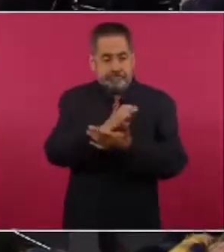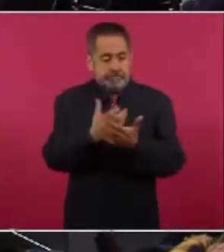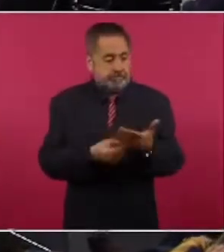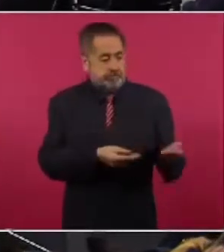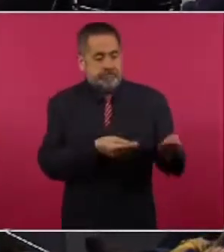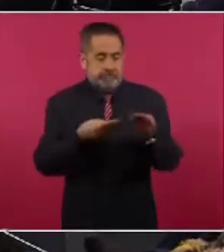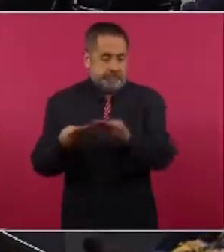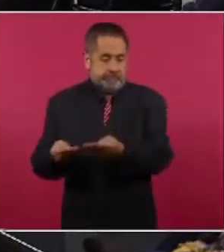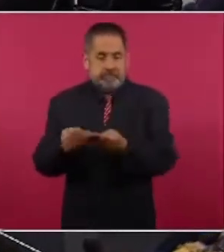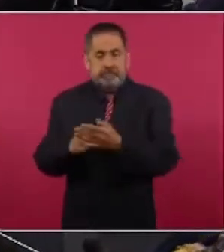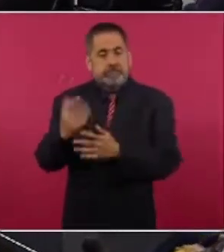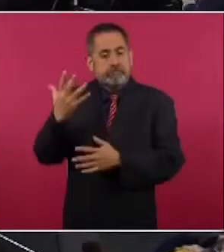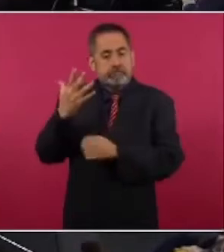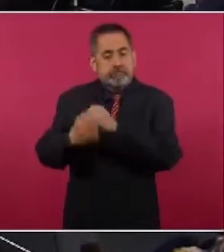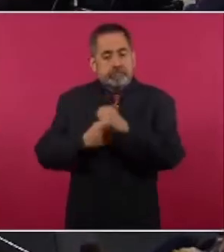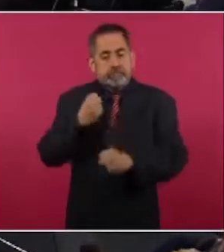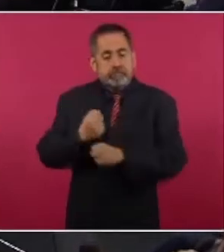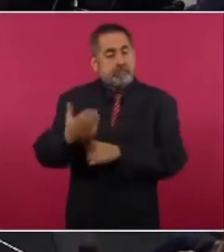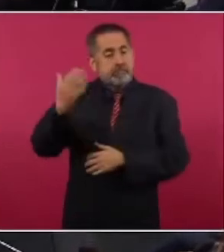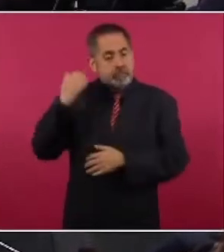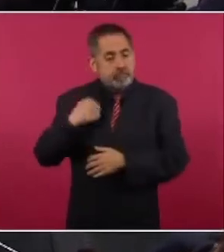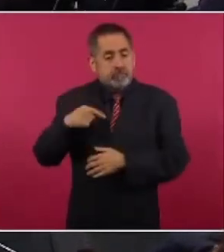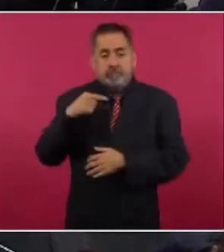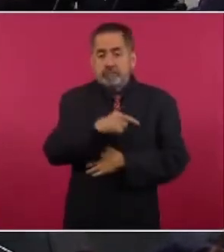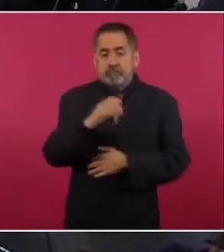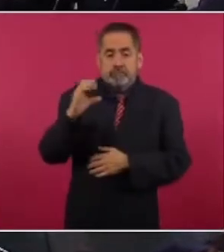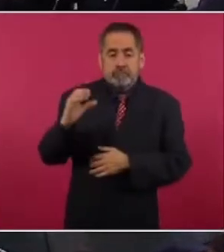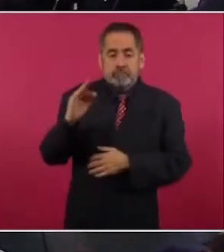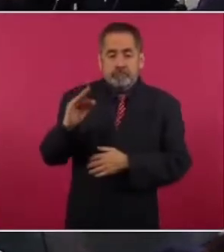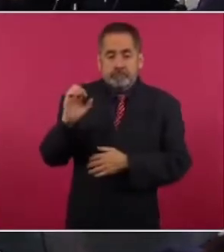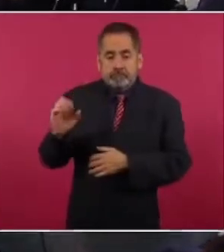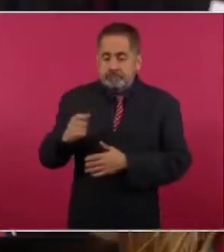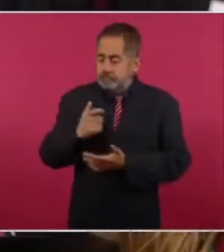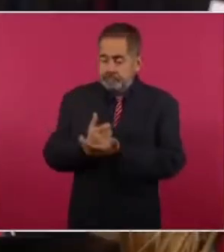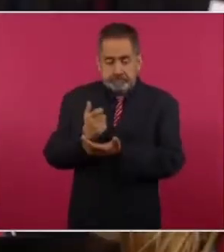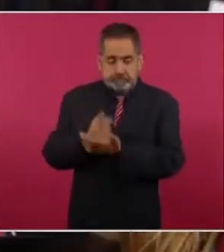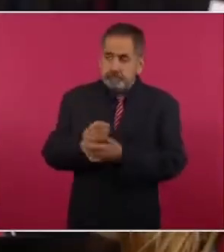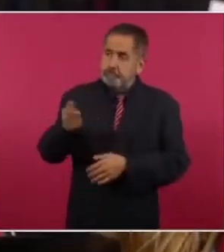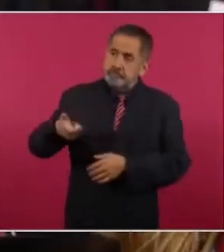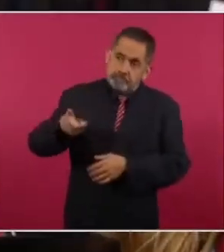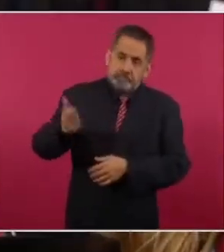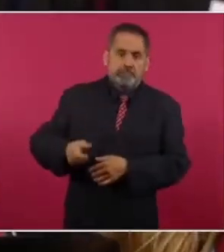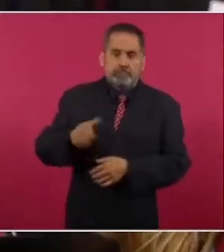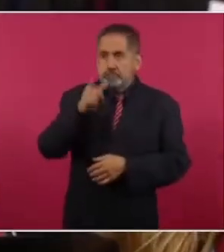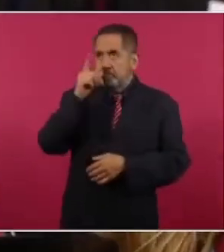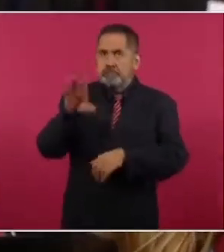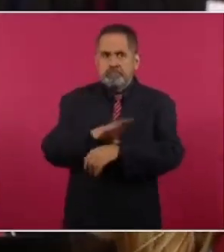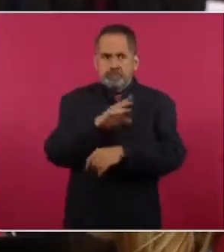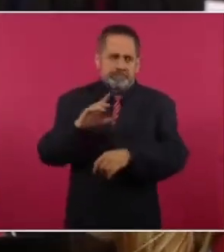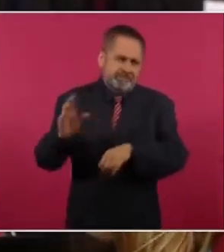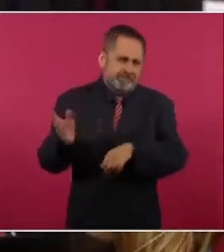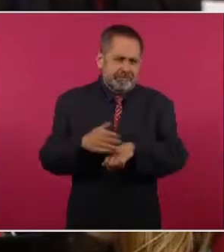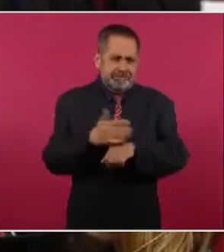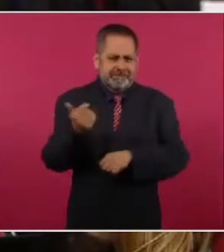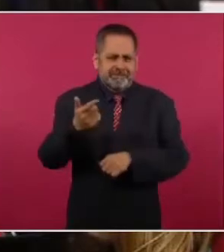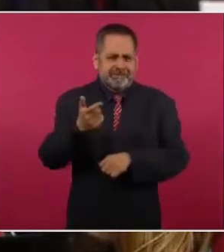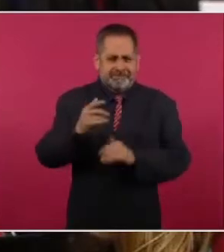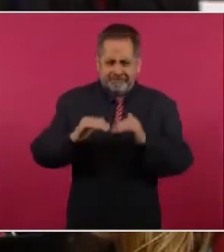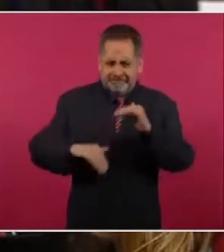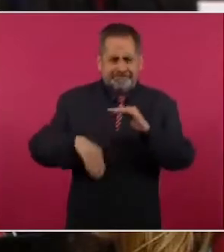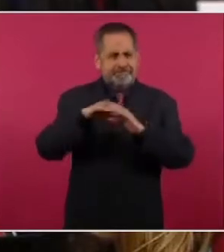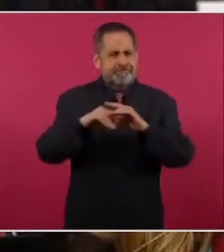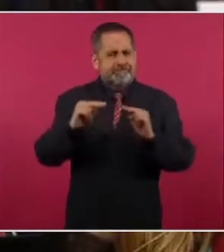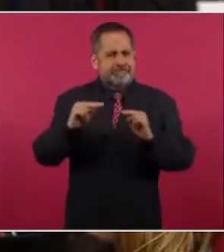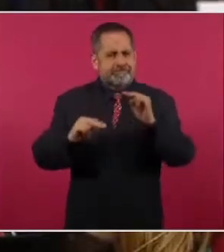desde hace más de 5 años y la CFE exige el pago de consumos con la tarifa DAC, es